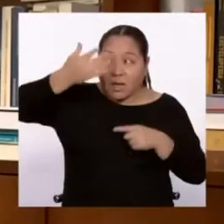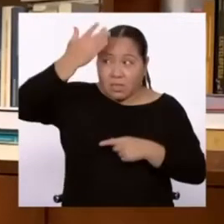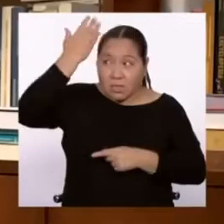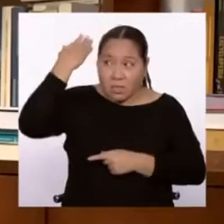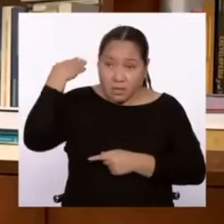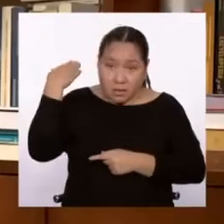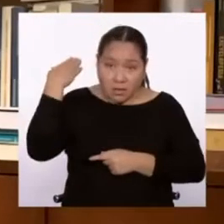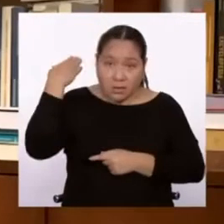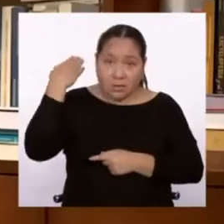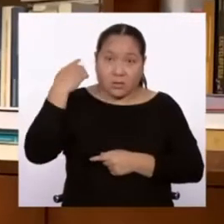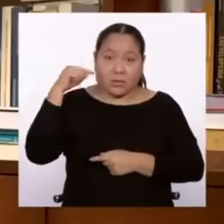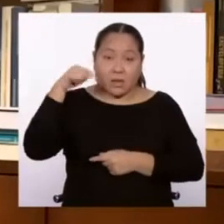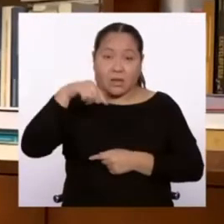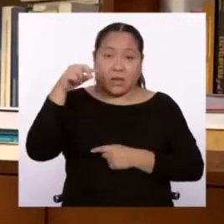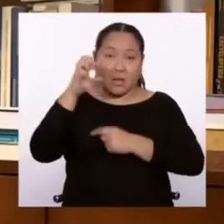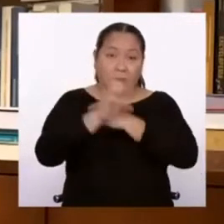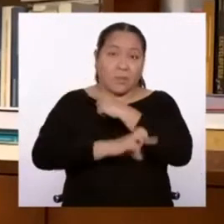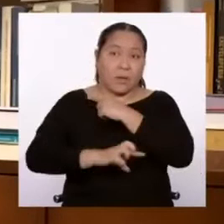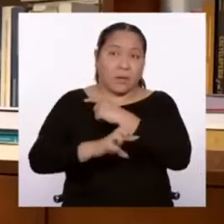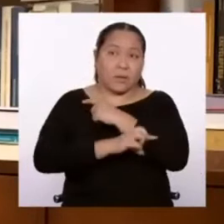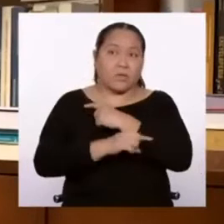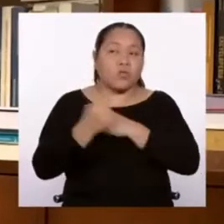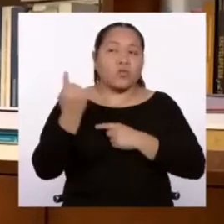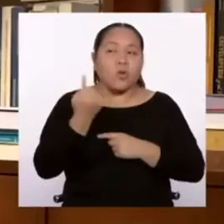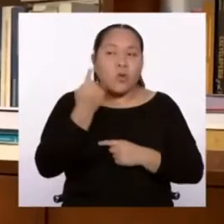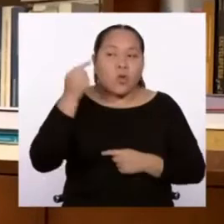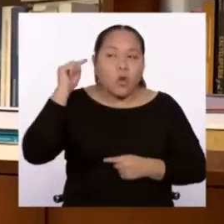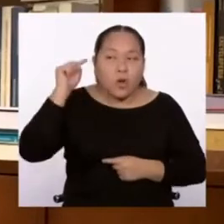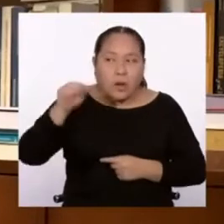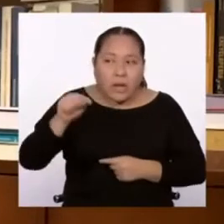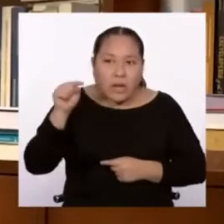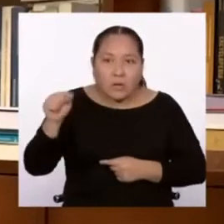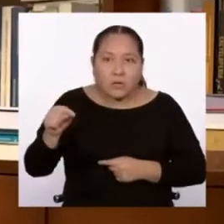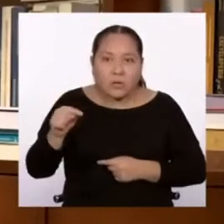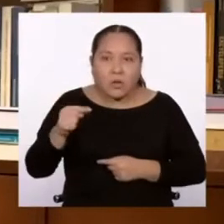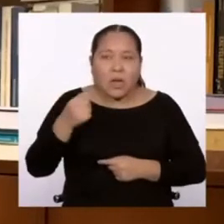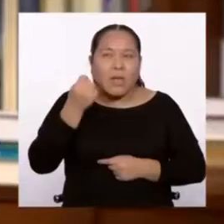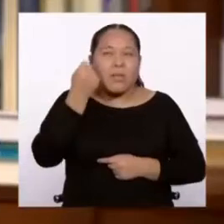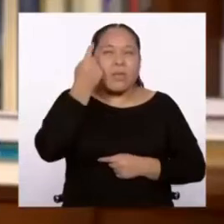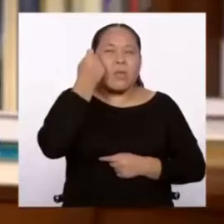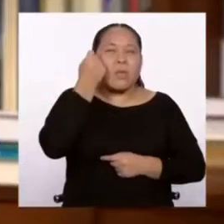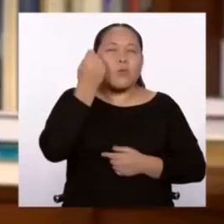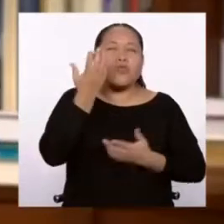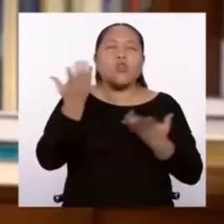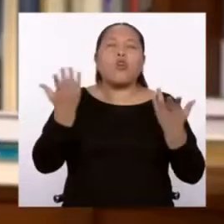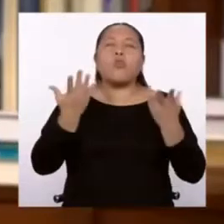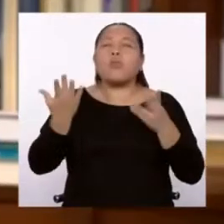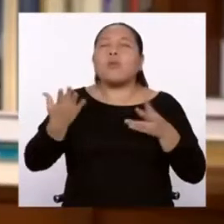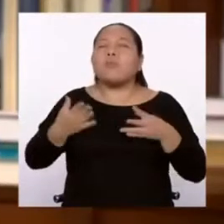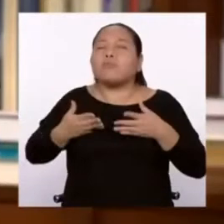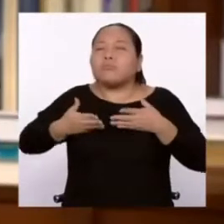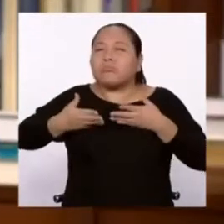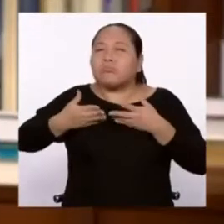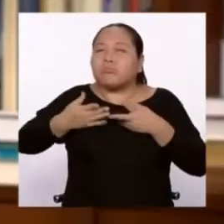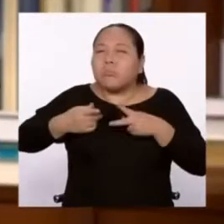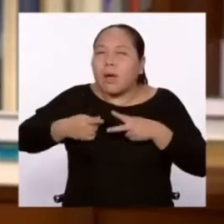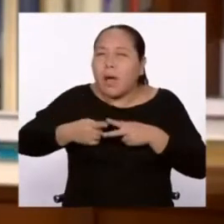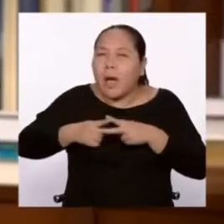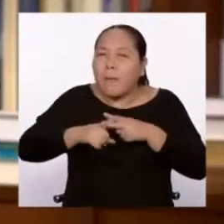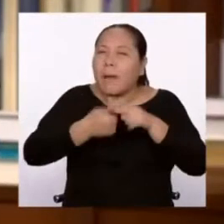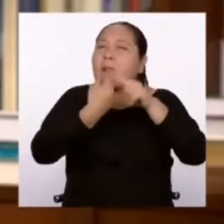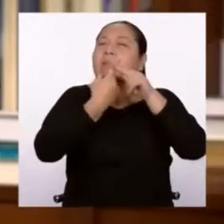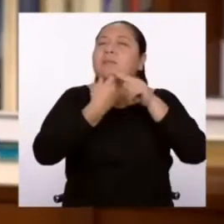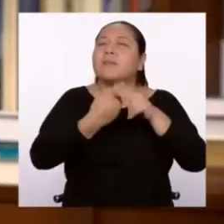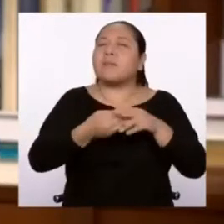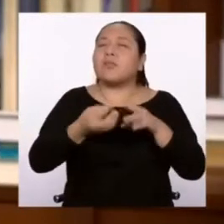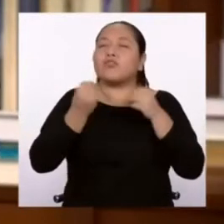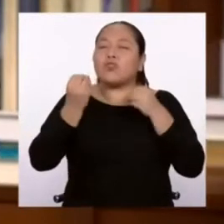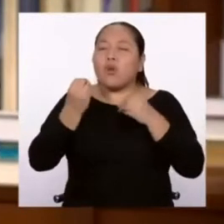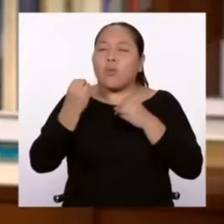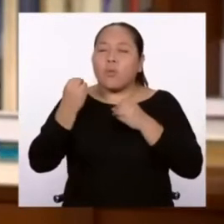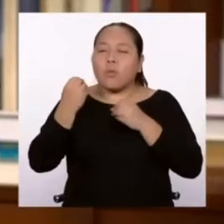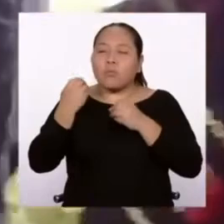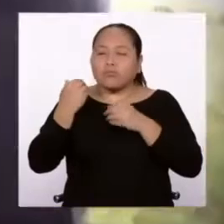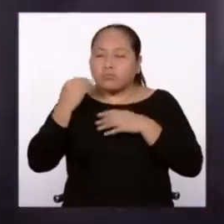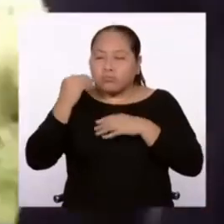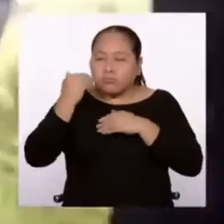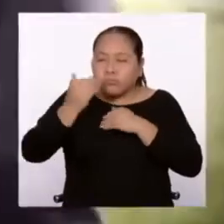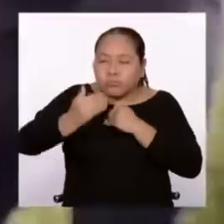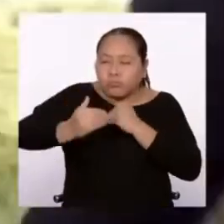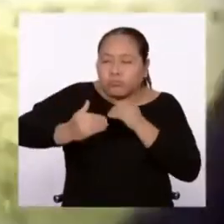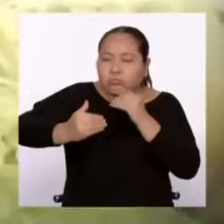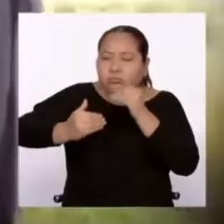país. Solo así podemos nosotros darnos cuenta de dónde procedemos, cómo fuimos construyendo nuestra